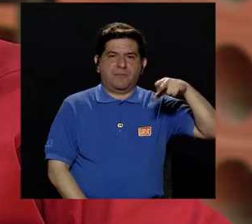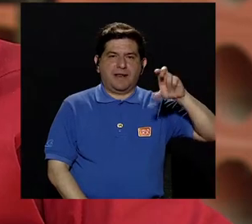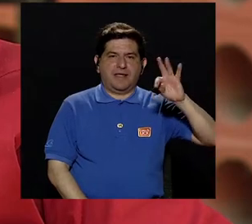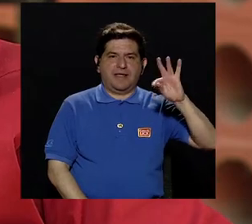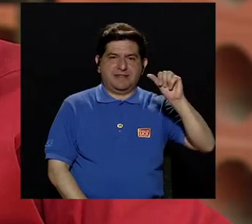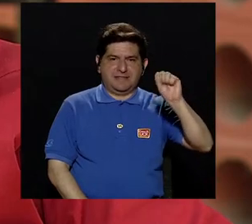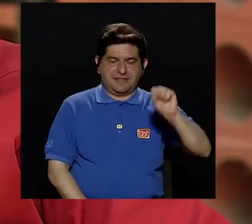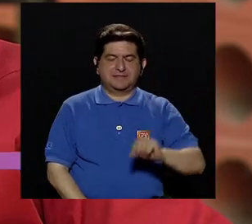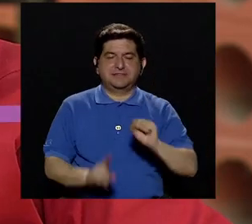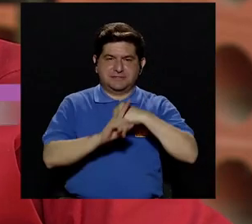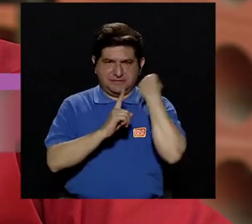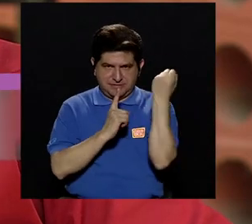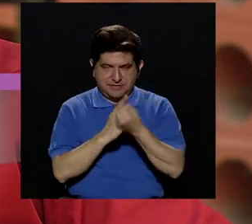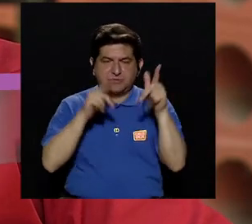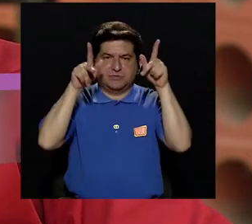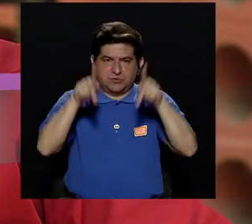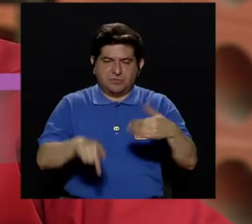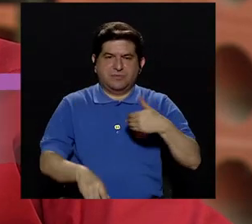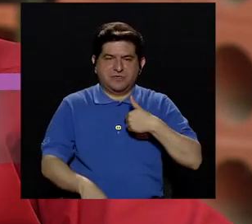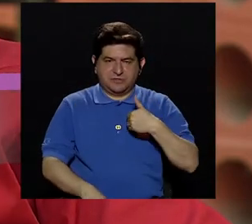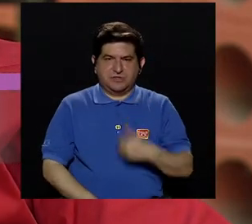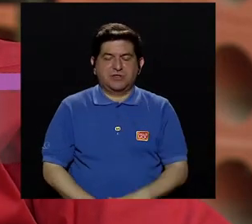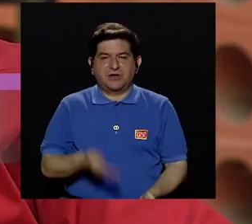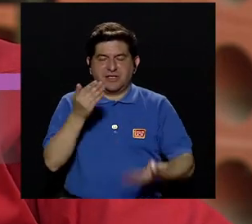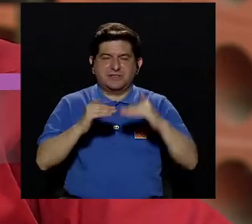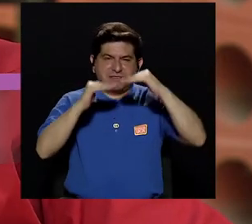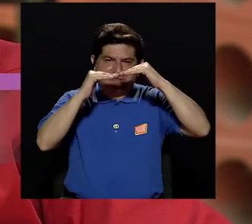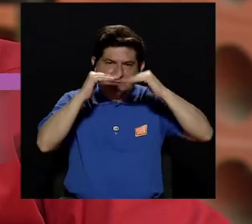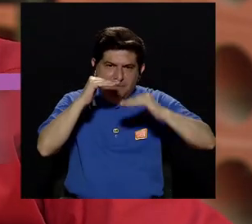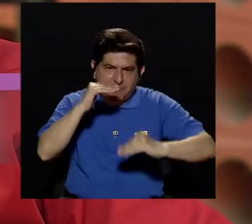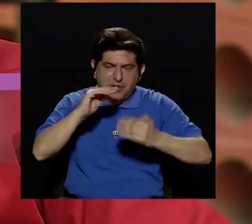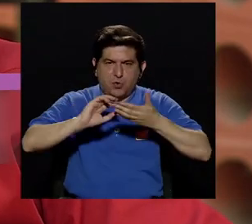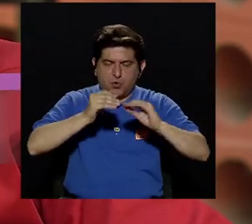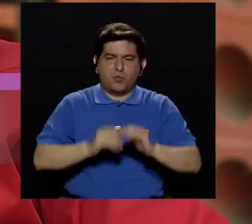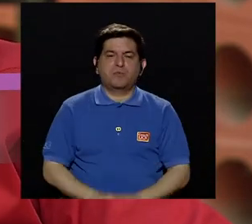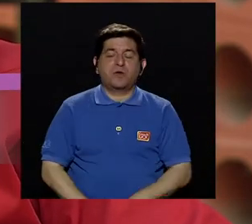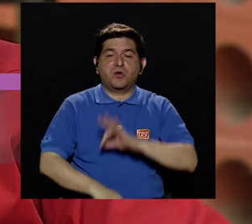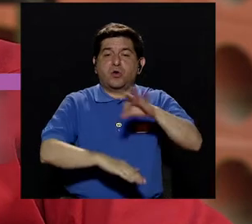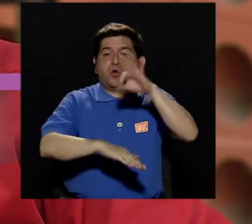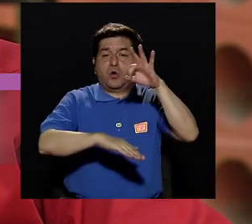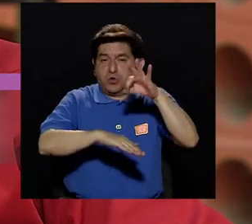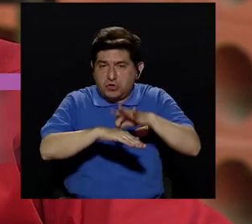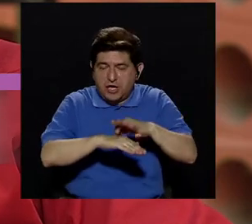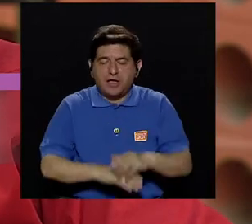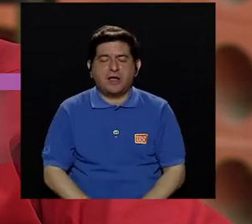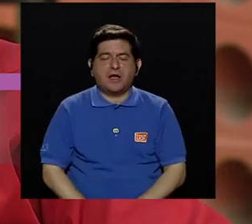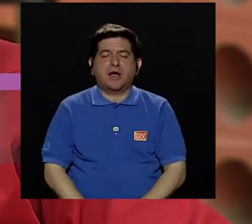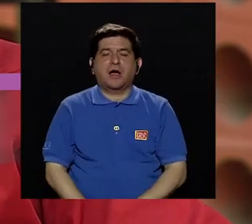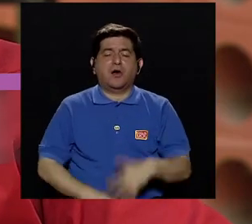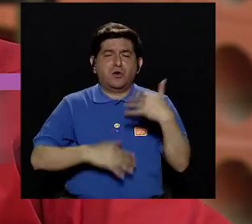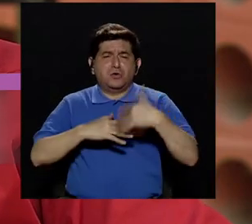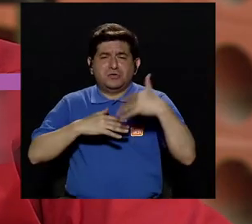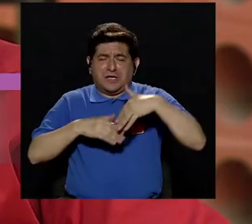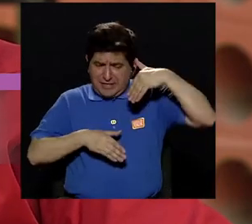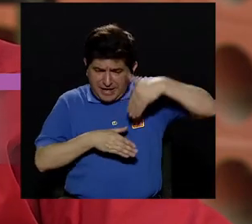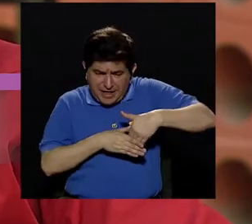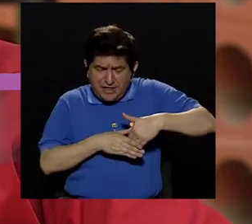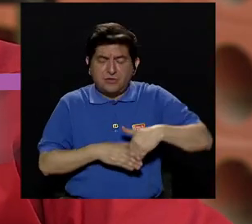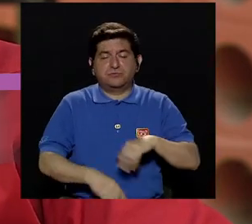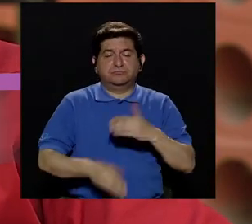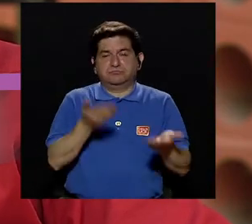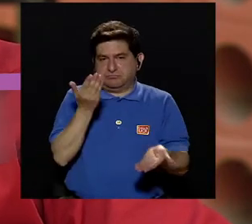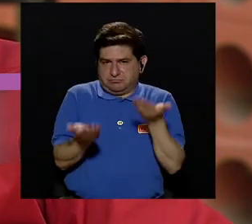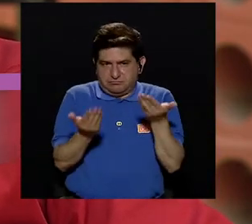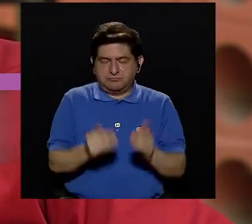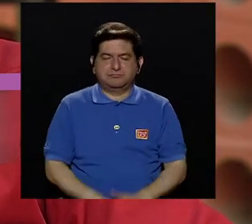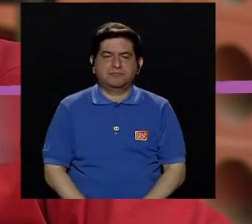las plaquetas van a ser condiciones en las cuales la persona tiene plaquetas bajas, por ejemplo, cuando hay dengue, ciertas hemorragias o ciertos casos muy